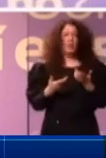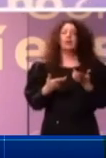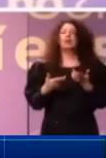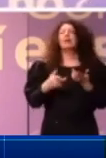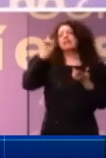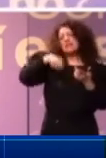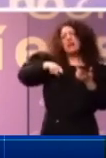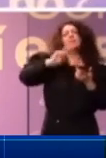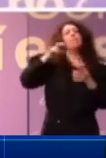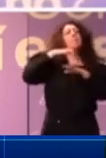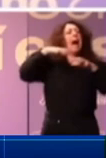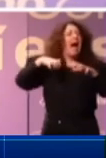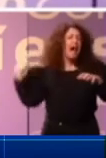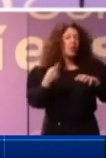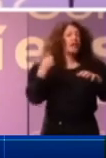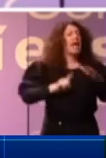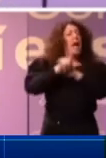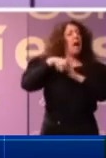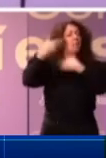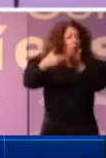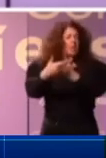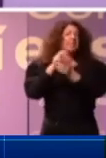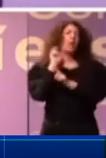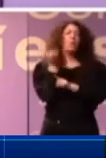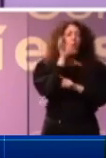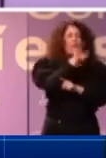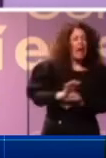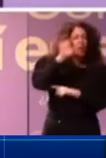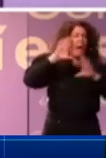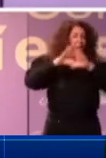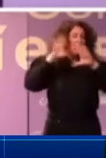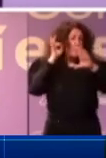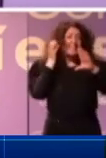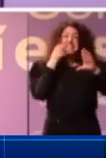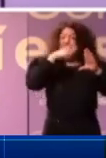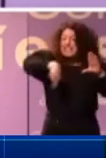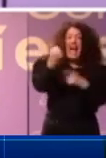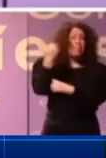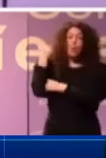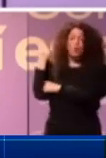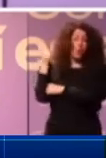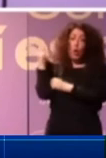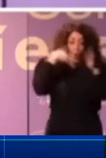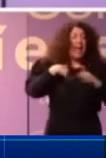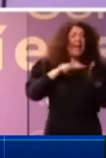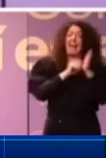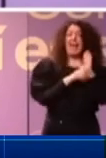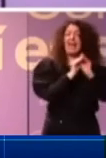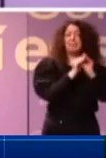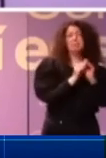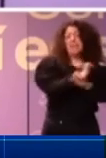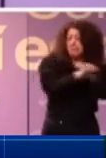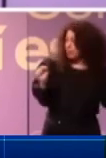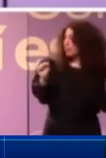O sea, en vez de irse ella y el presidente de Renfe, ha buscado a ver quién es el bueno, el que menos pinta. Pues estos dos, a estos